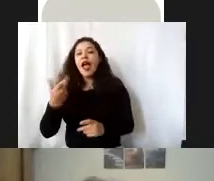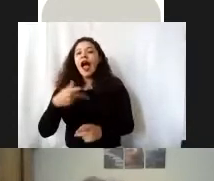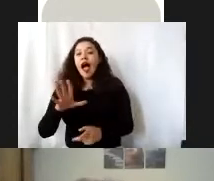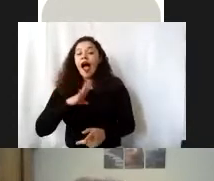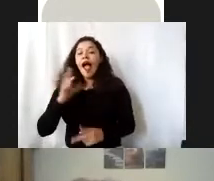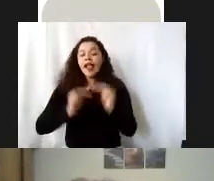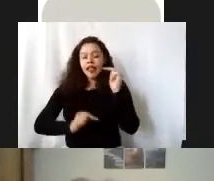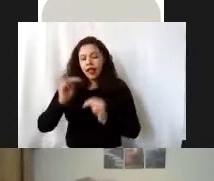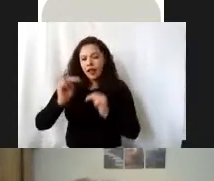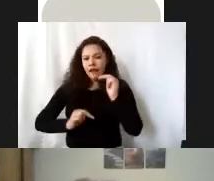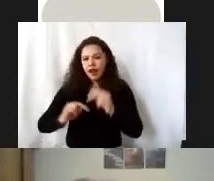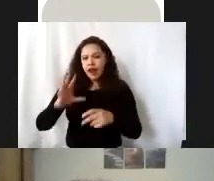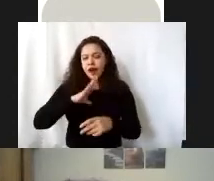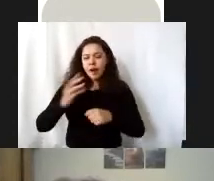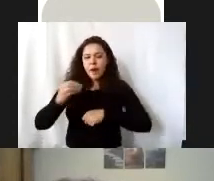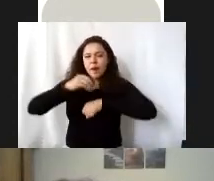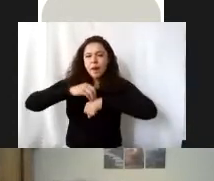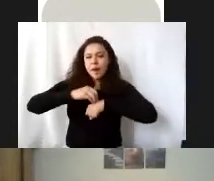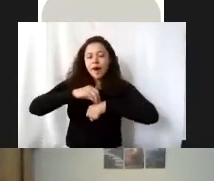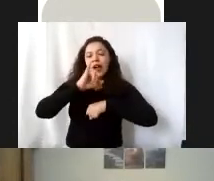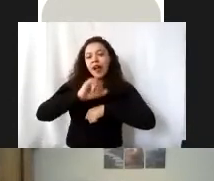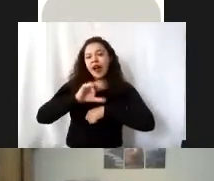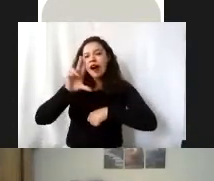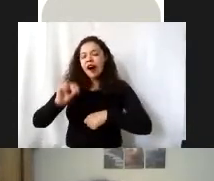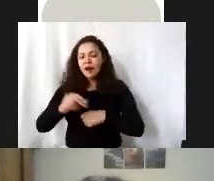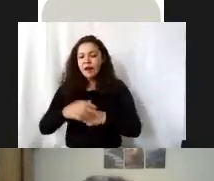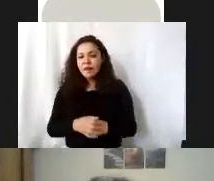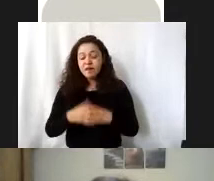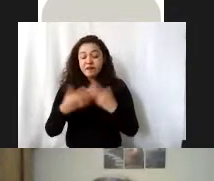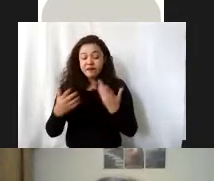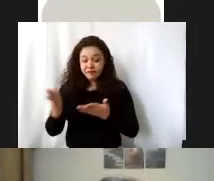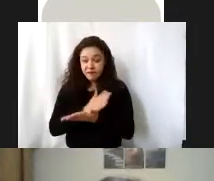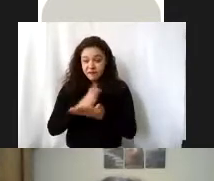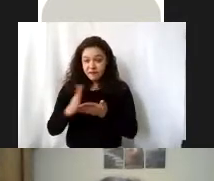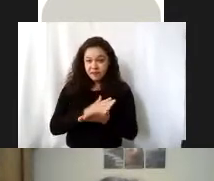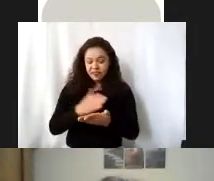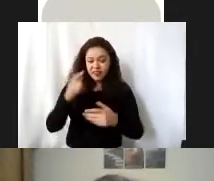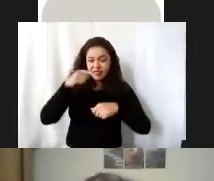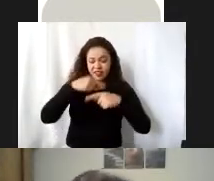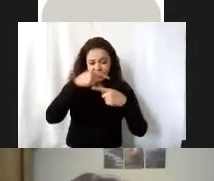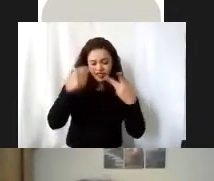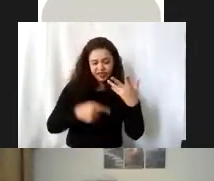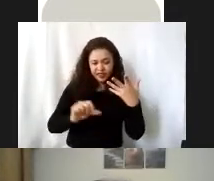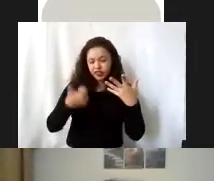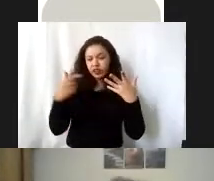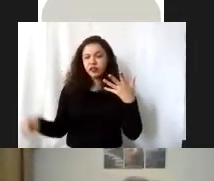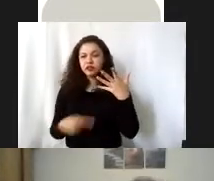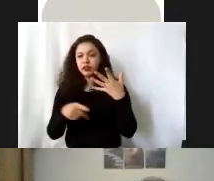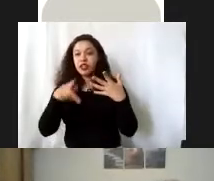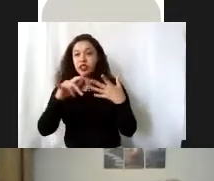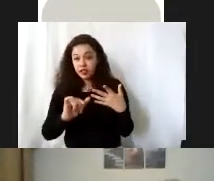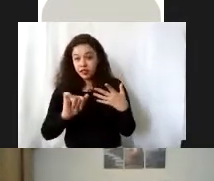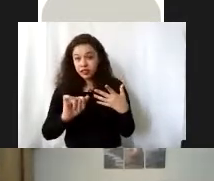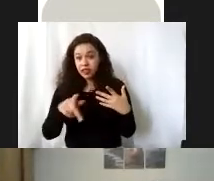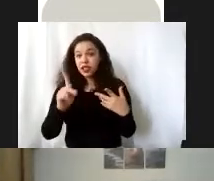están presentes o no, y si aparte de estas hay otras, ¿como cuáles? ¿Quién